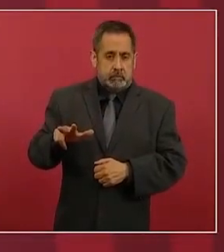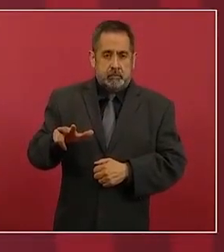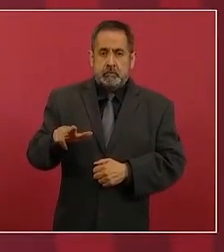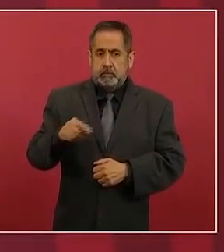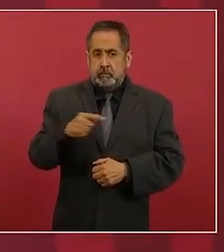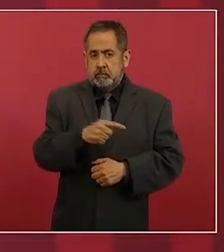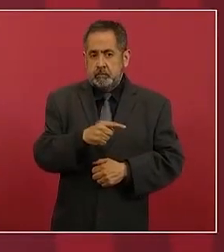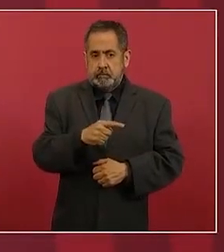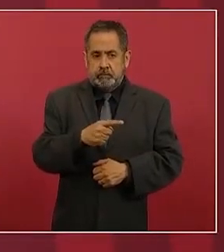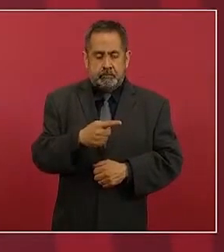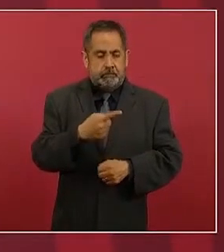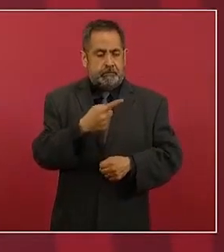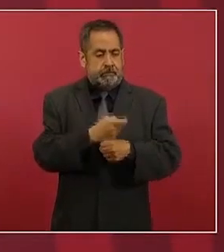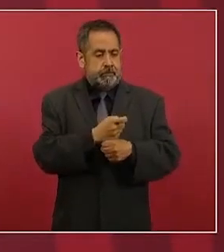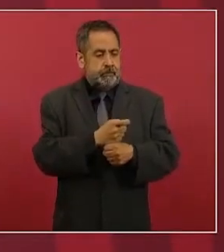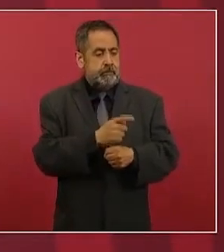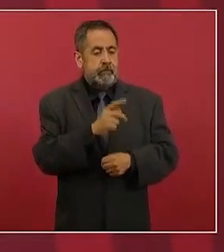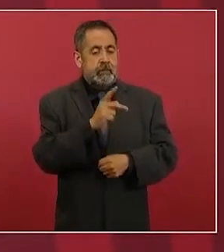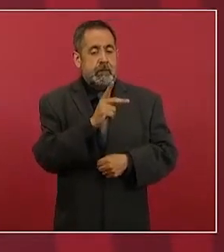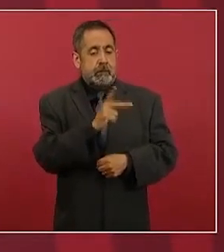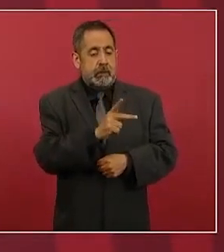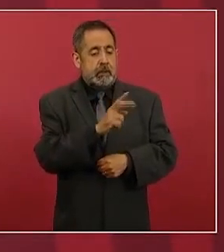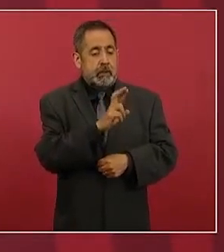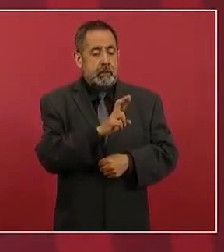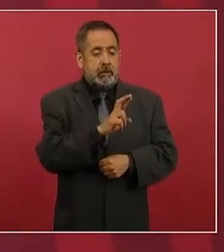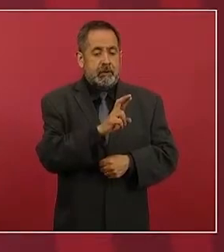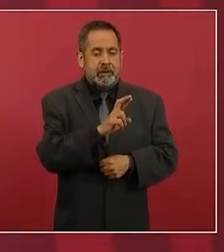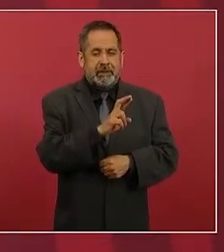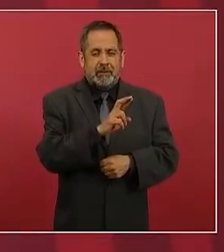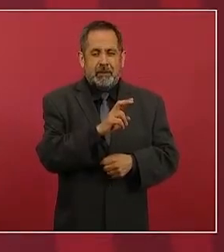primero Partido Nacional Revolucionario,